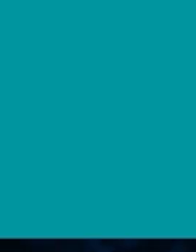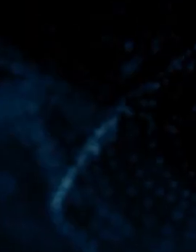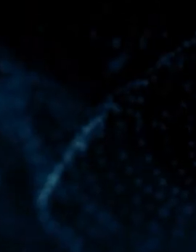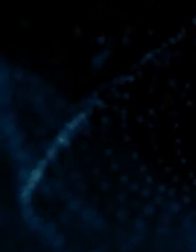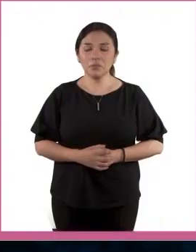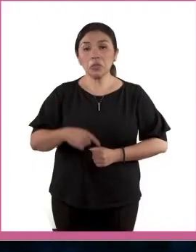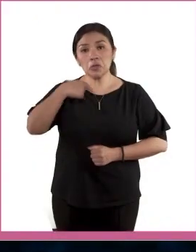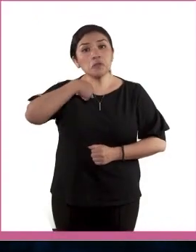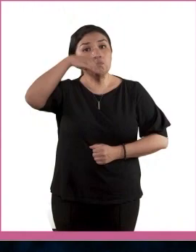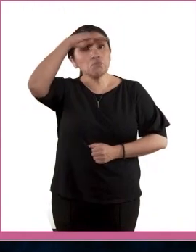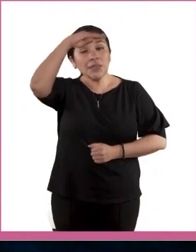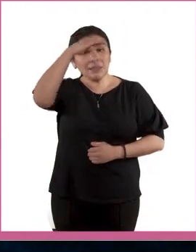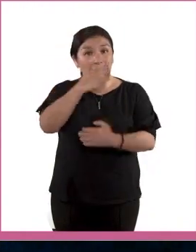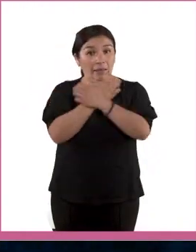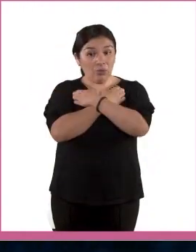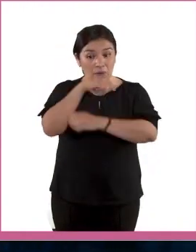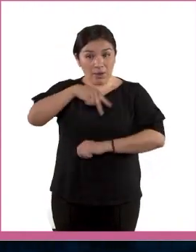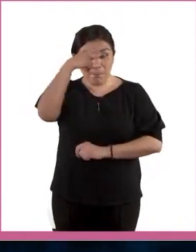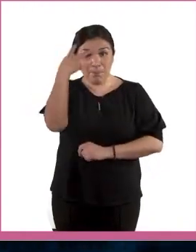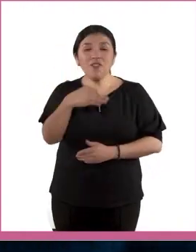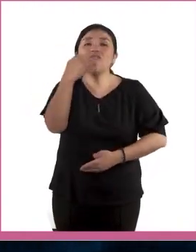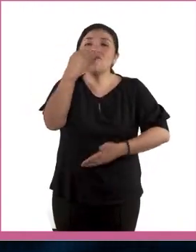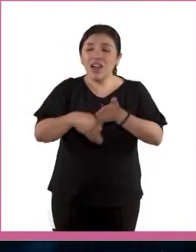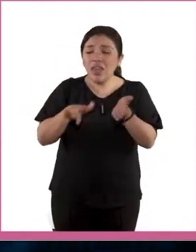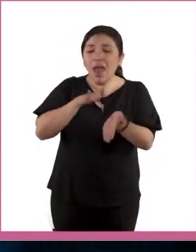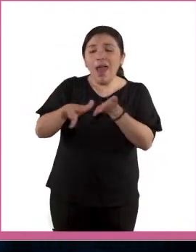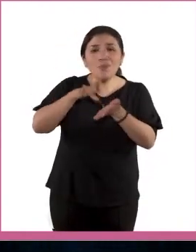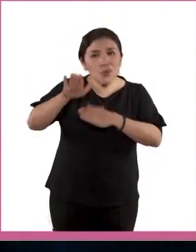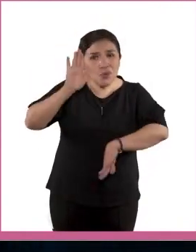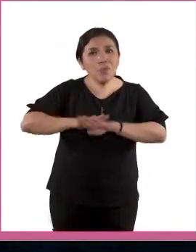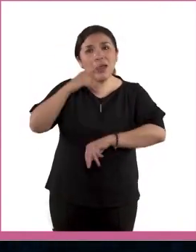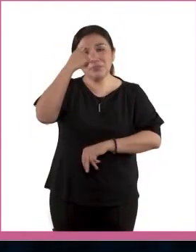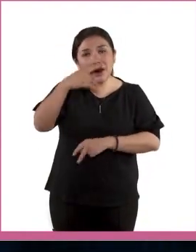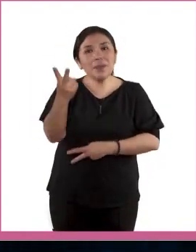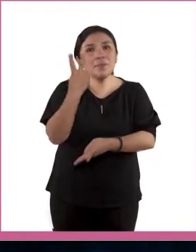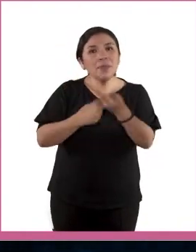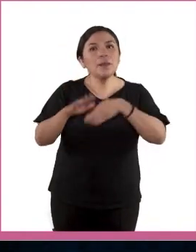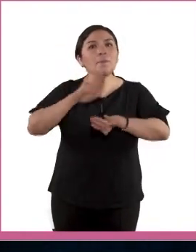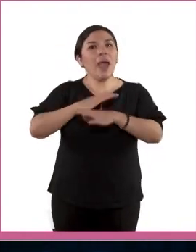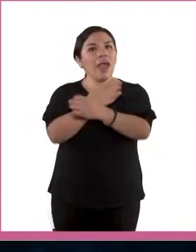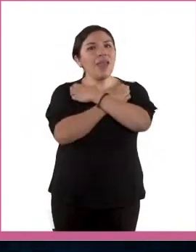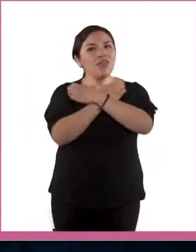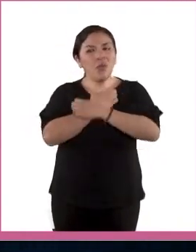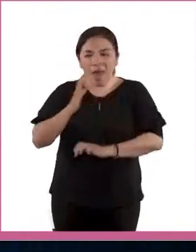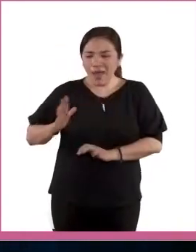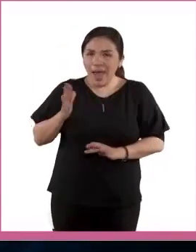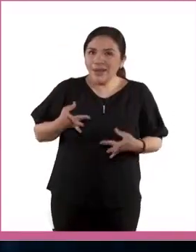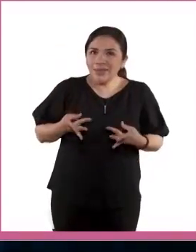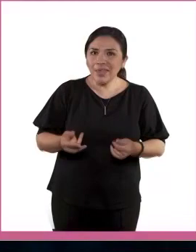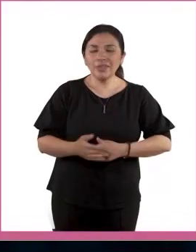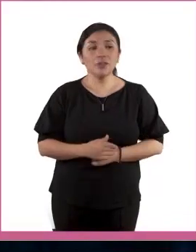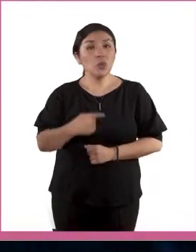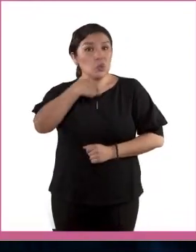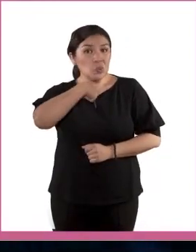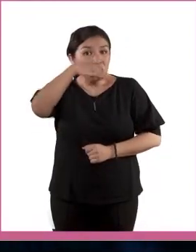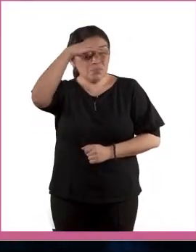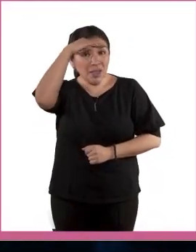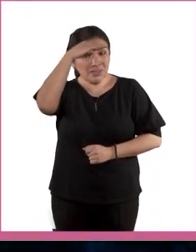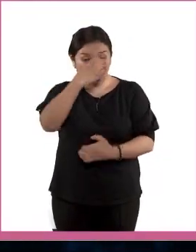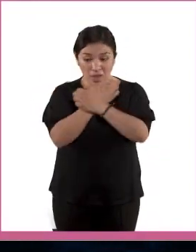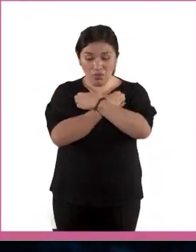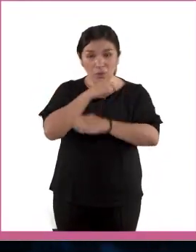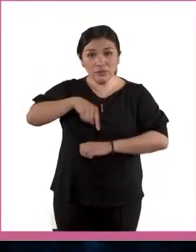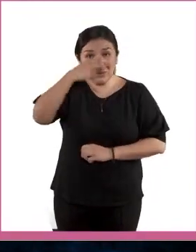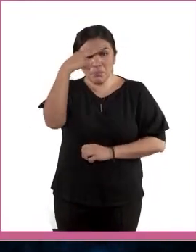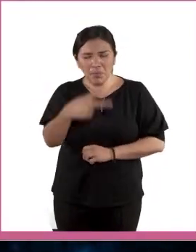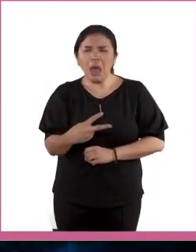Y considero que la educación en México carece del apoyo suficiente para desarrollar una educación de calidad. Considero que la educación en